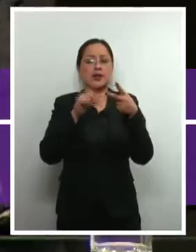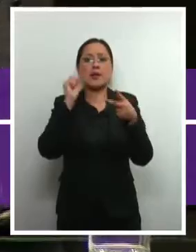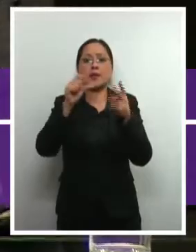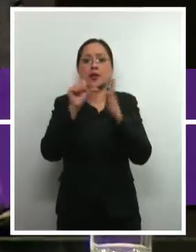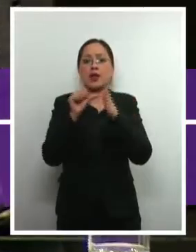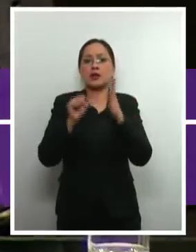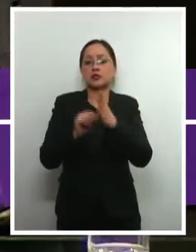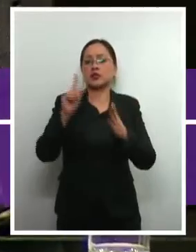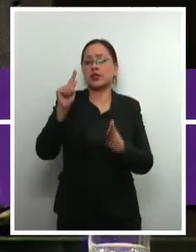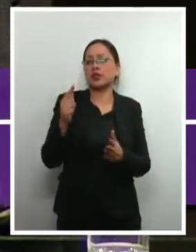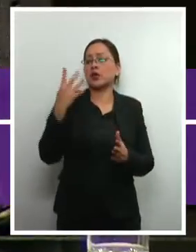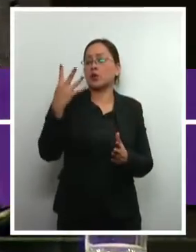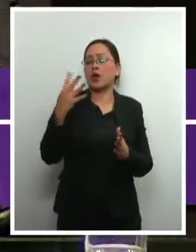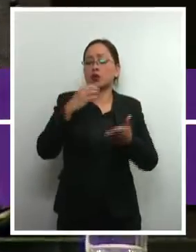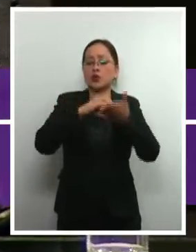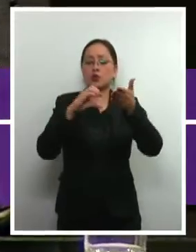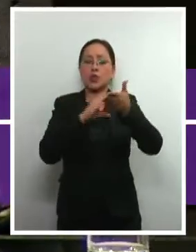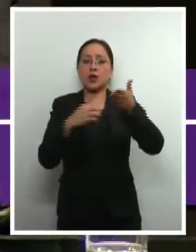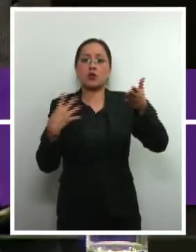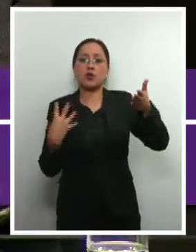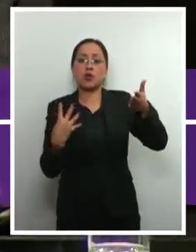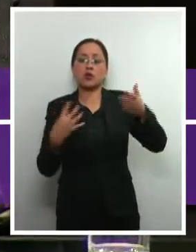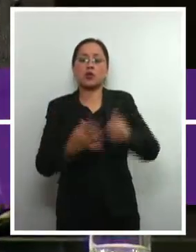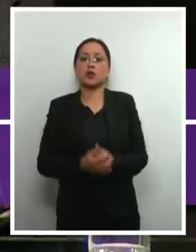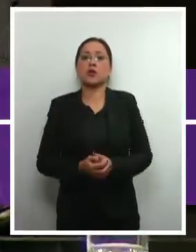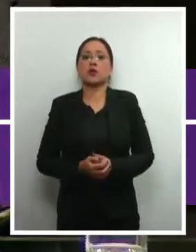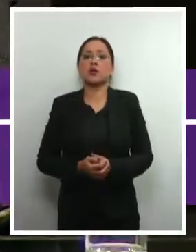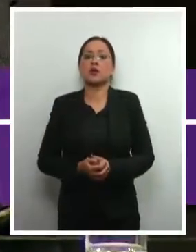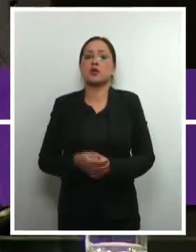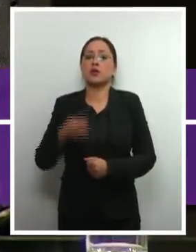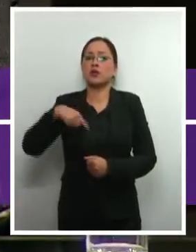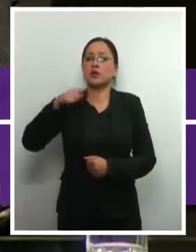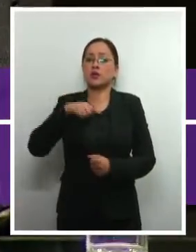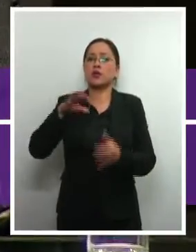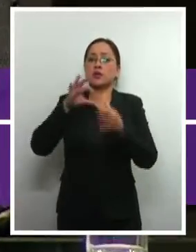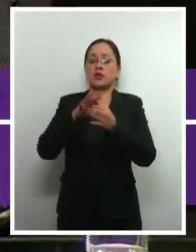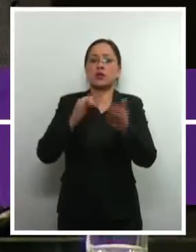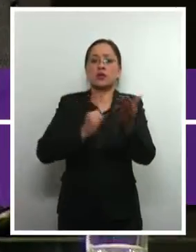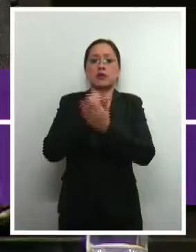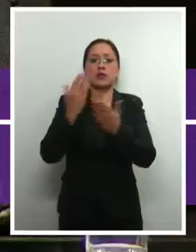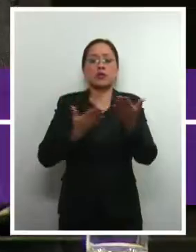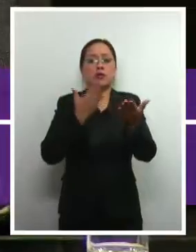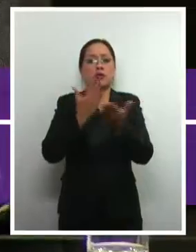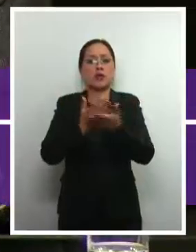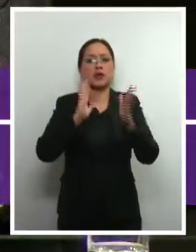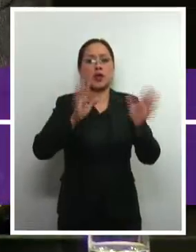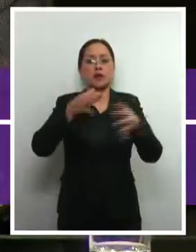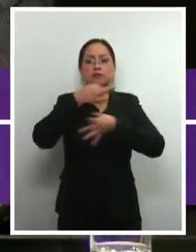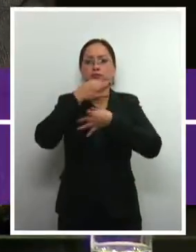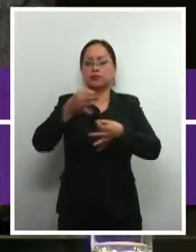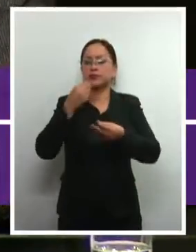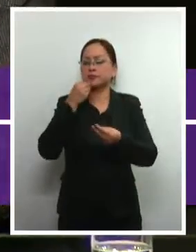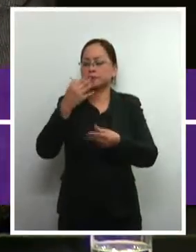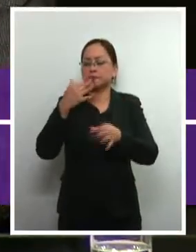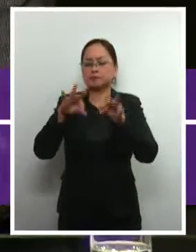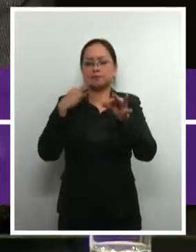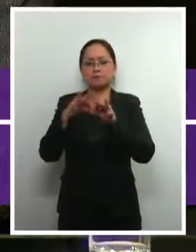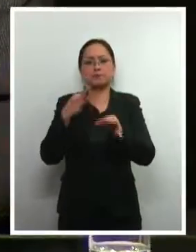artículo 74, numeral 4. Los otros dictámenes han sido publicados